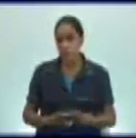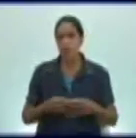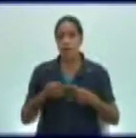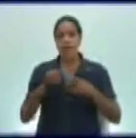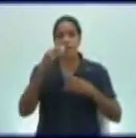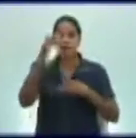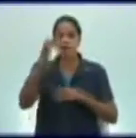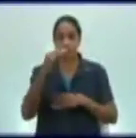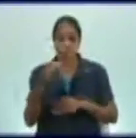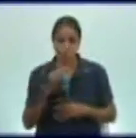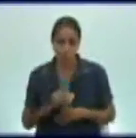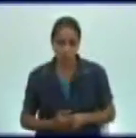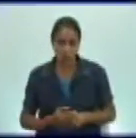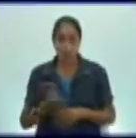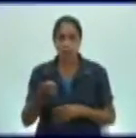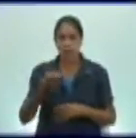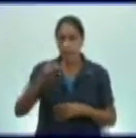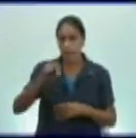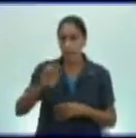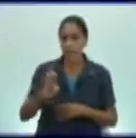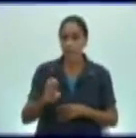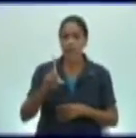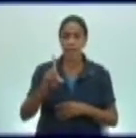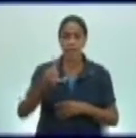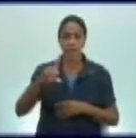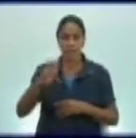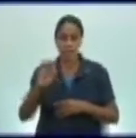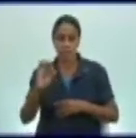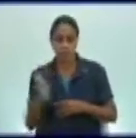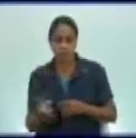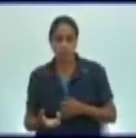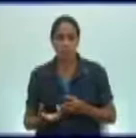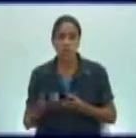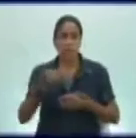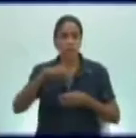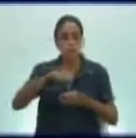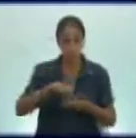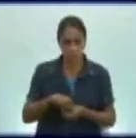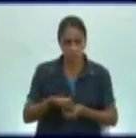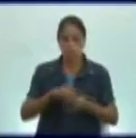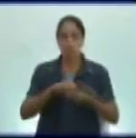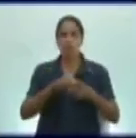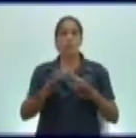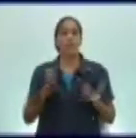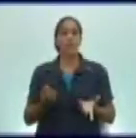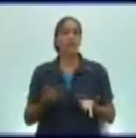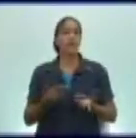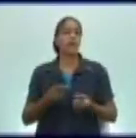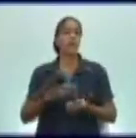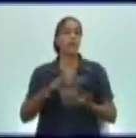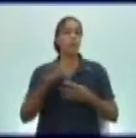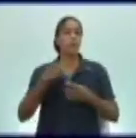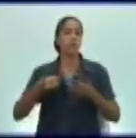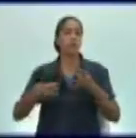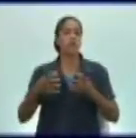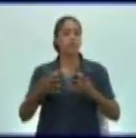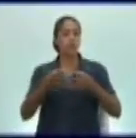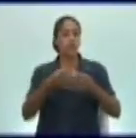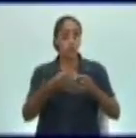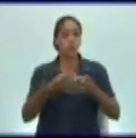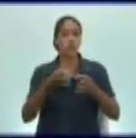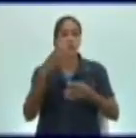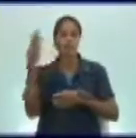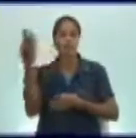clasificarlos como anélidos dentro de un conjunto de organismos en la naturaleza a pesar de las notables diferencias que